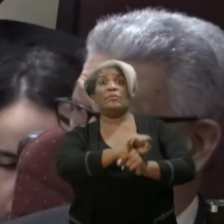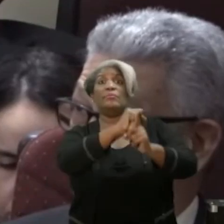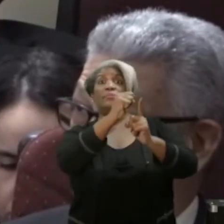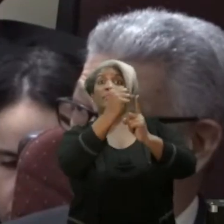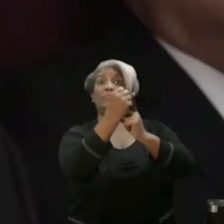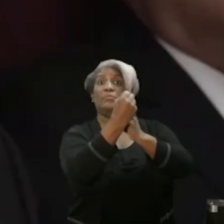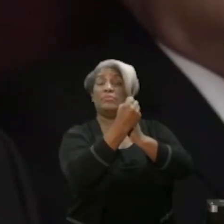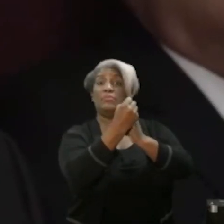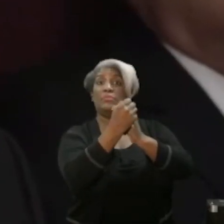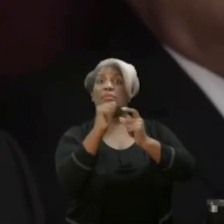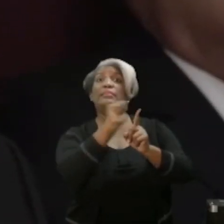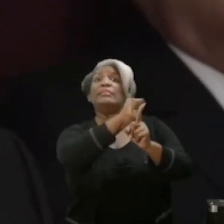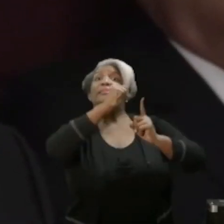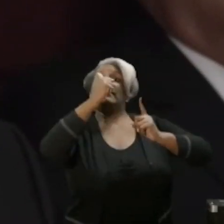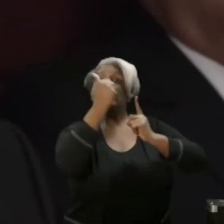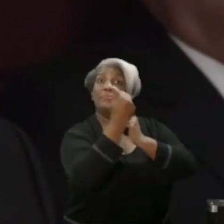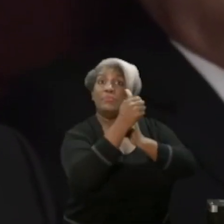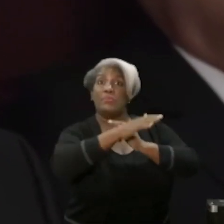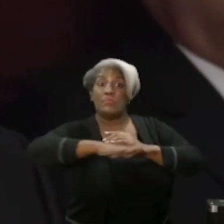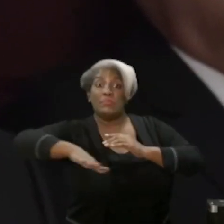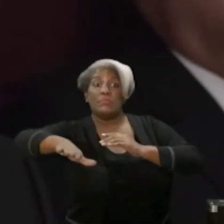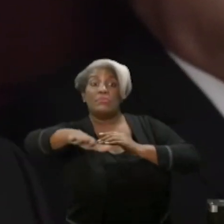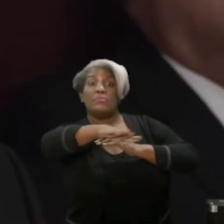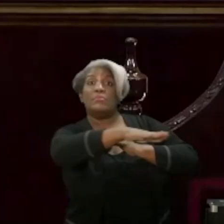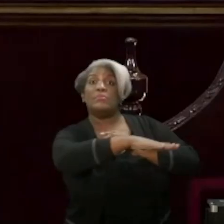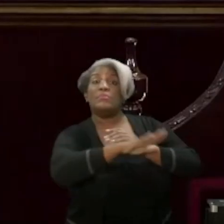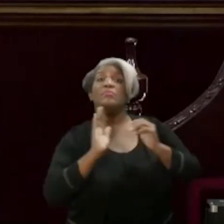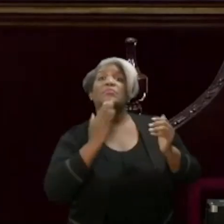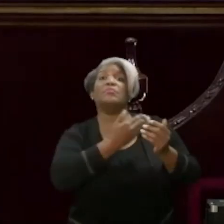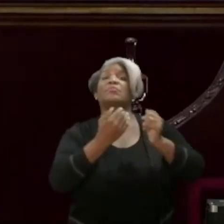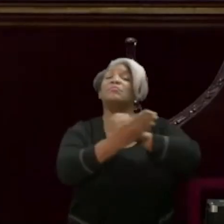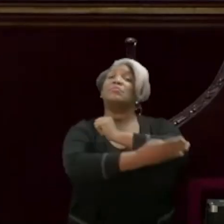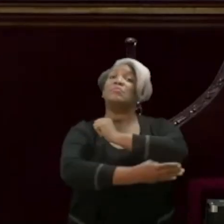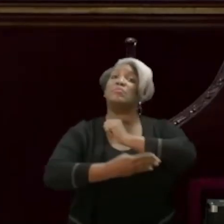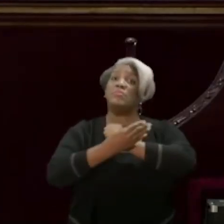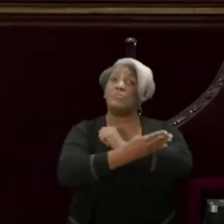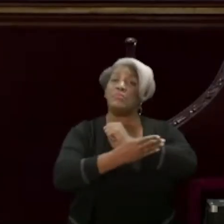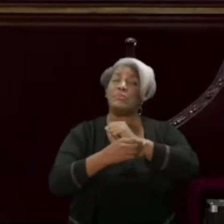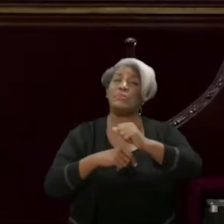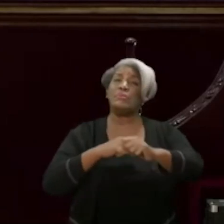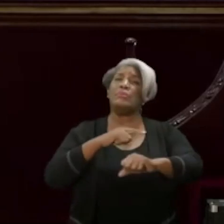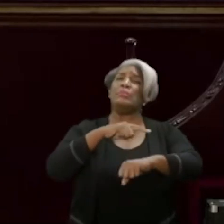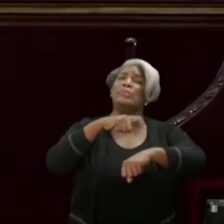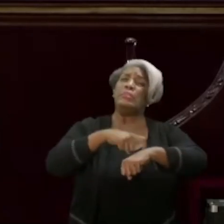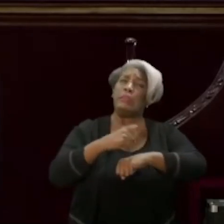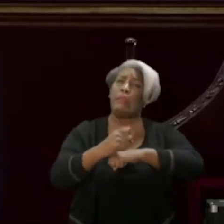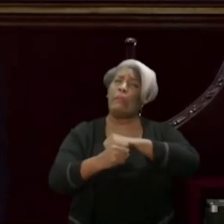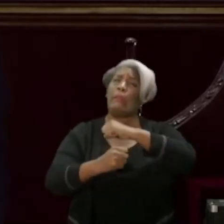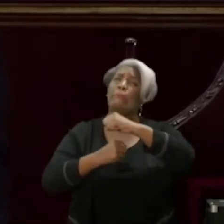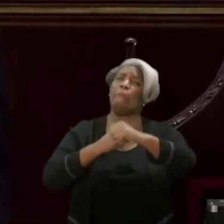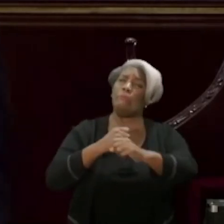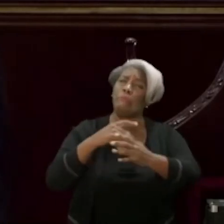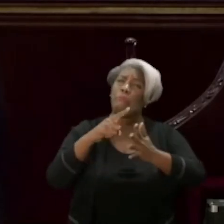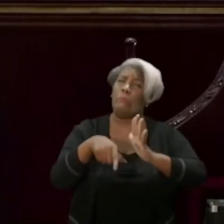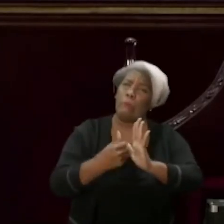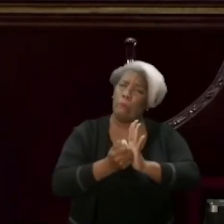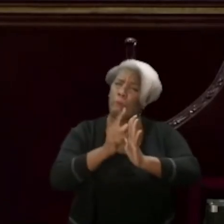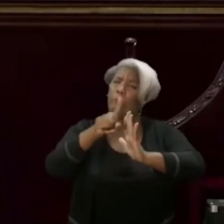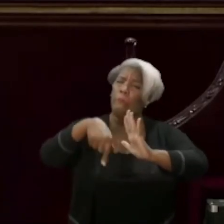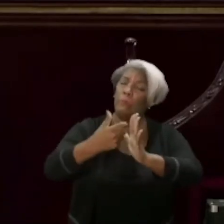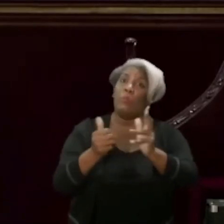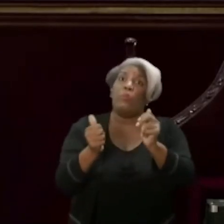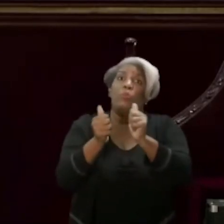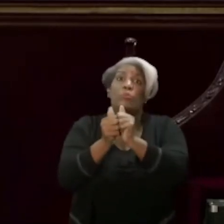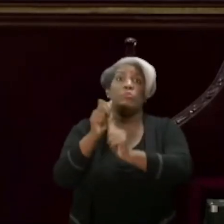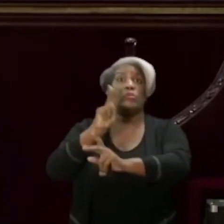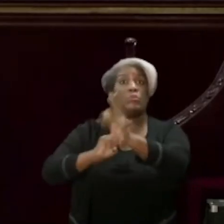zona y del país, durante muchas horas de trabajo con expertos nacionales e internacionales y con especialistas del